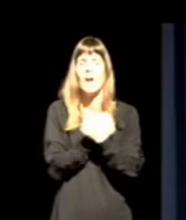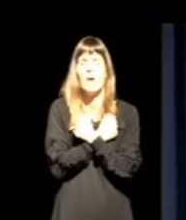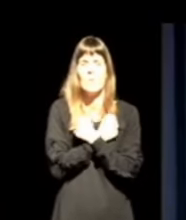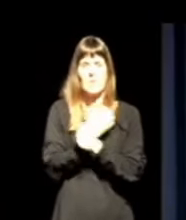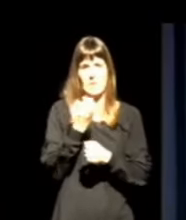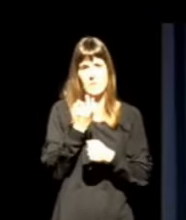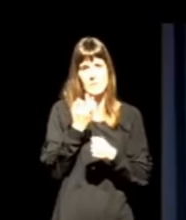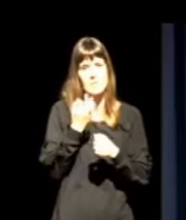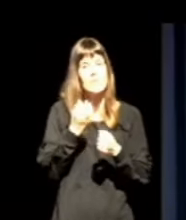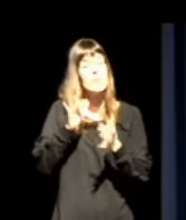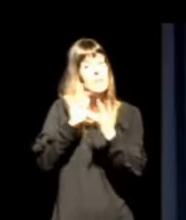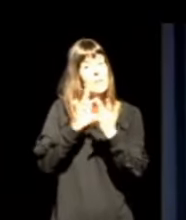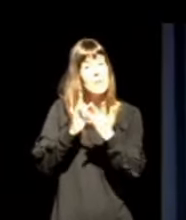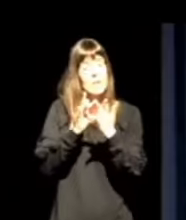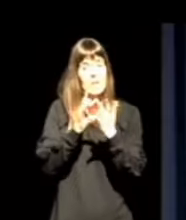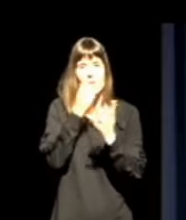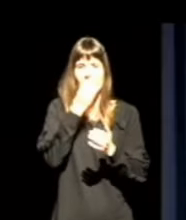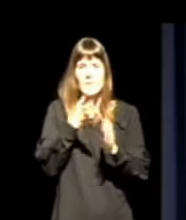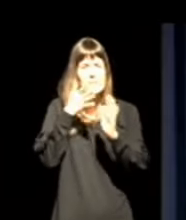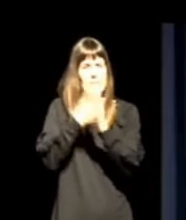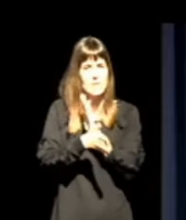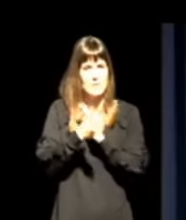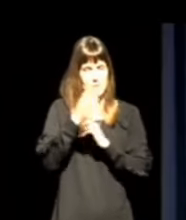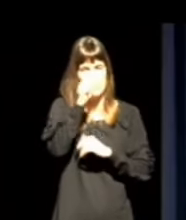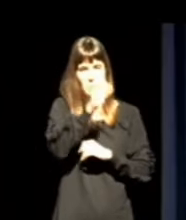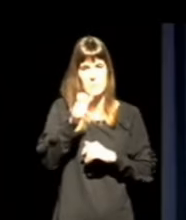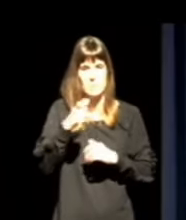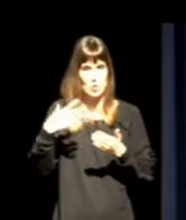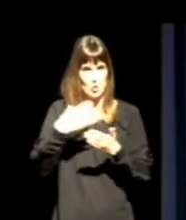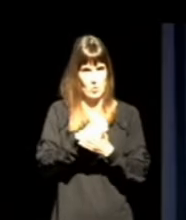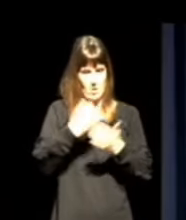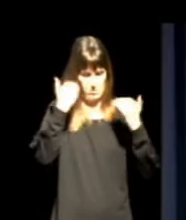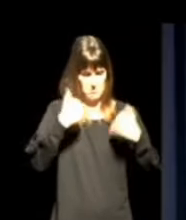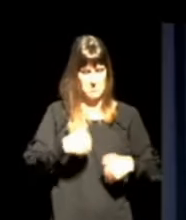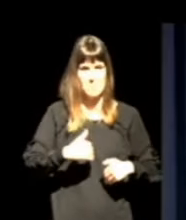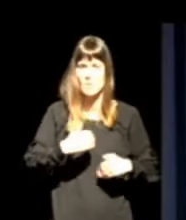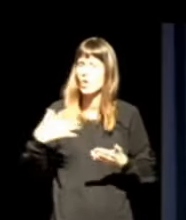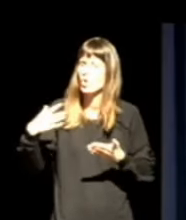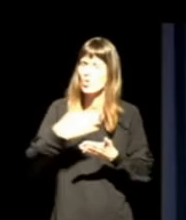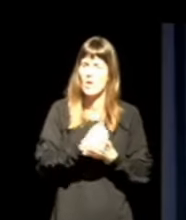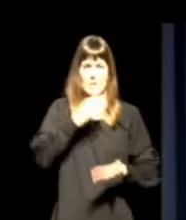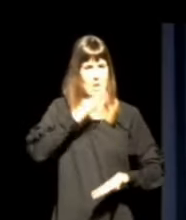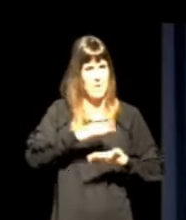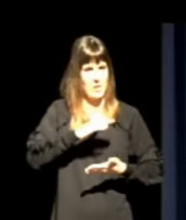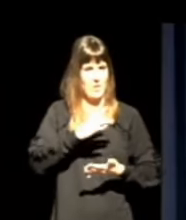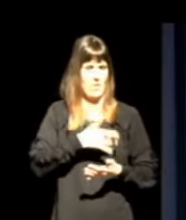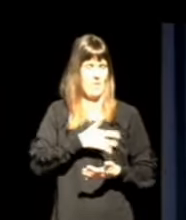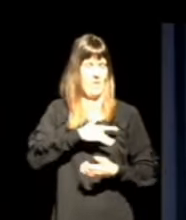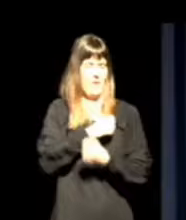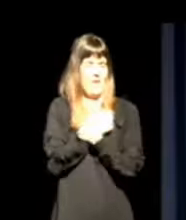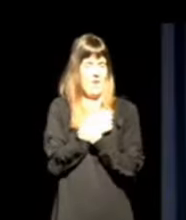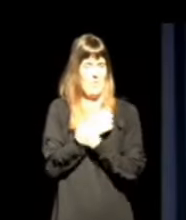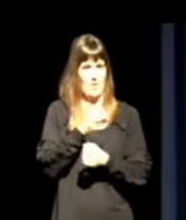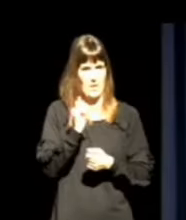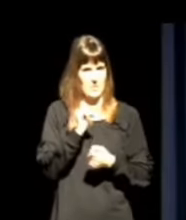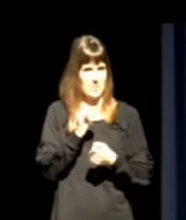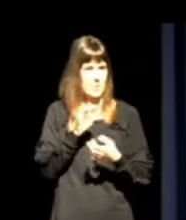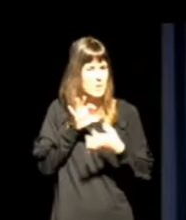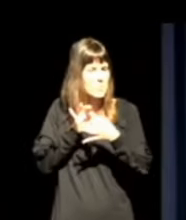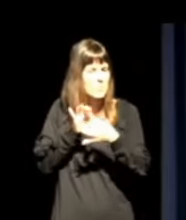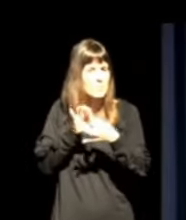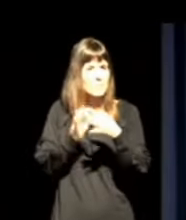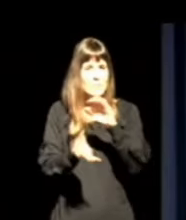parte de la capacidad que tenemos todas las personas de amar. Todo el mundo tenemos una capacidad de amar, de vincularnos